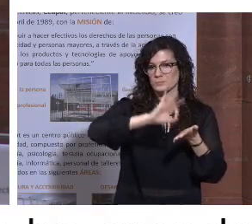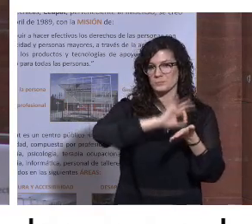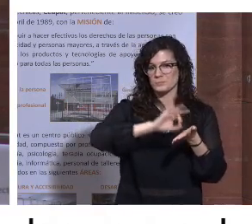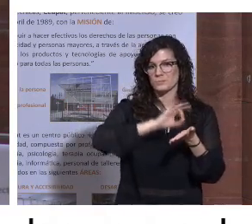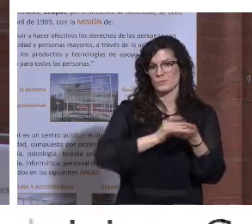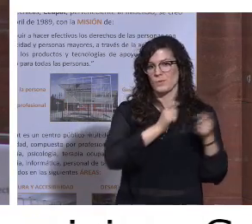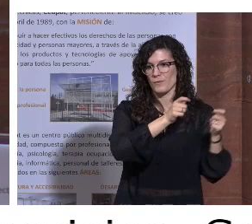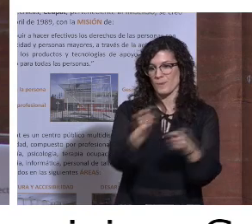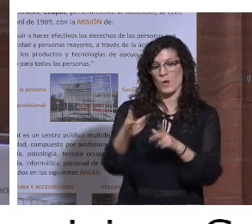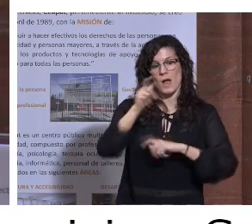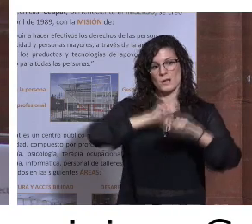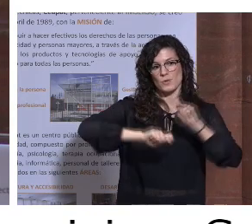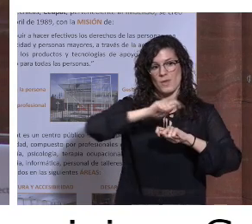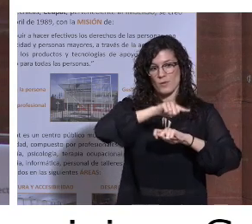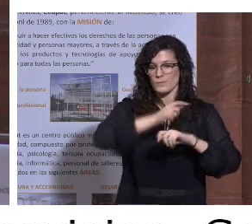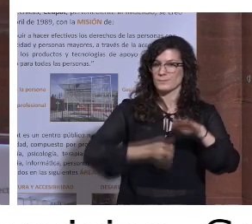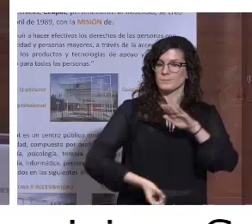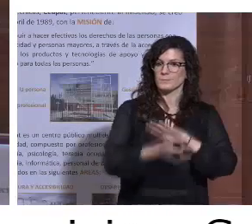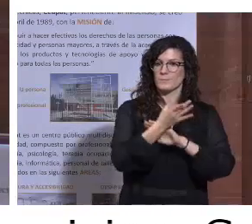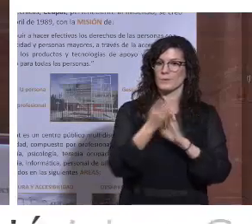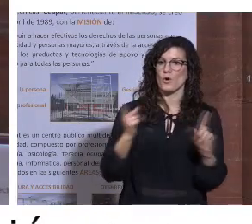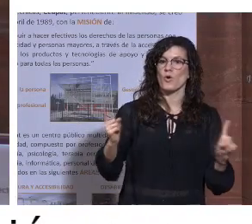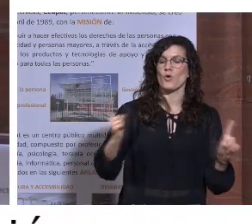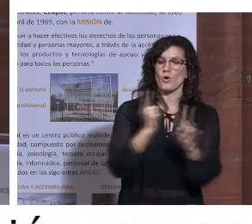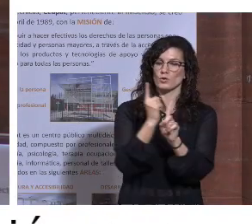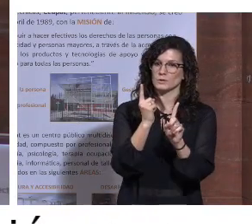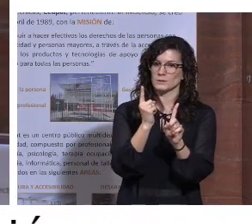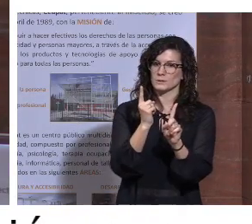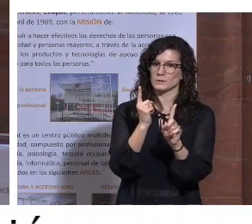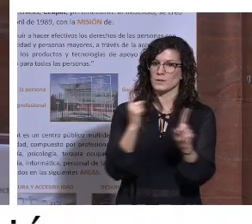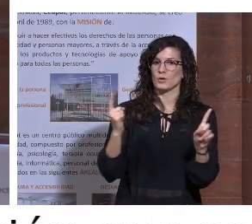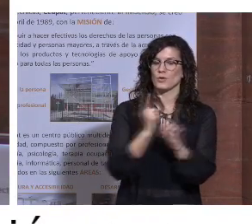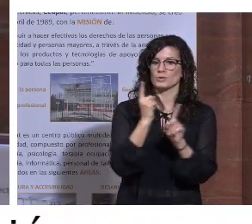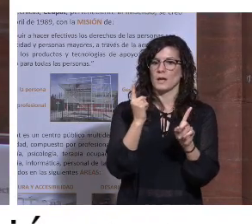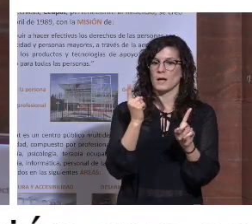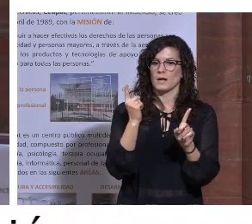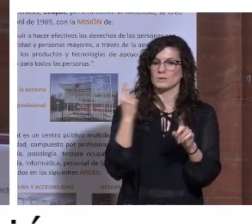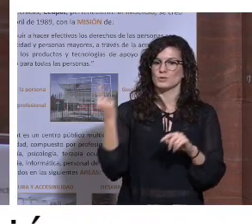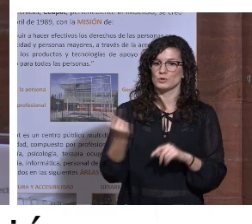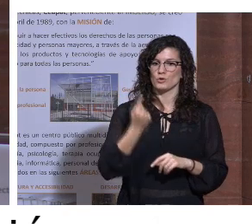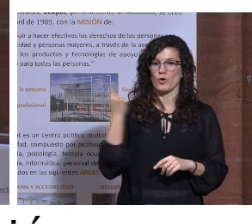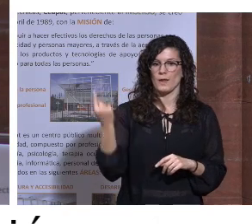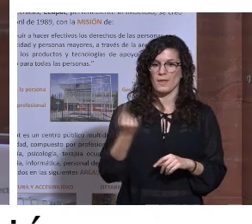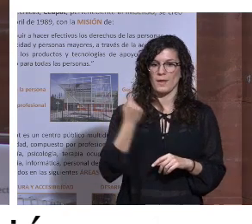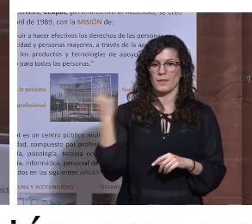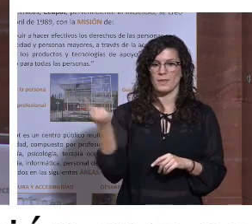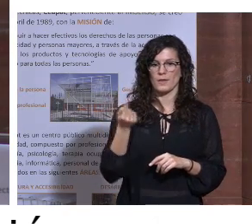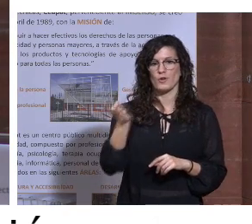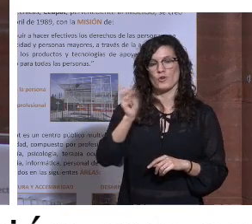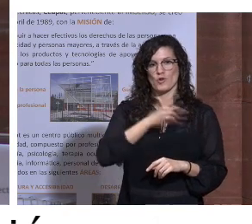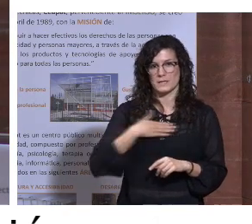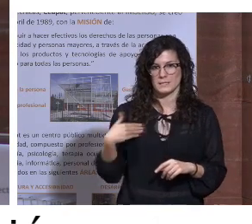una asociación que se ha creado contra la soledad no deseada, el fenómeno del